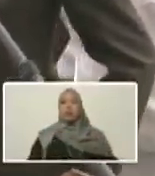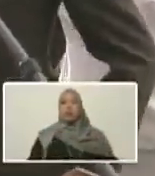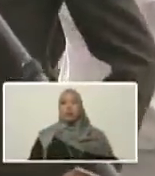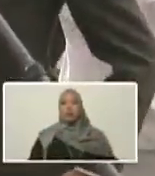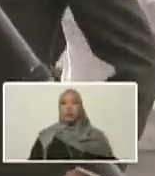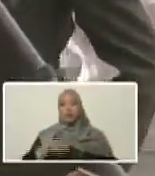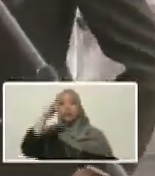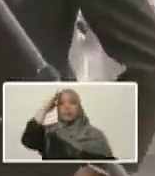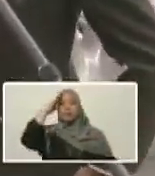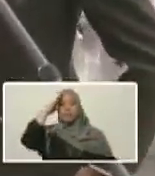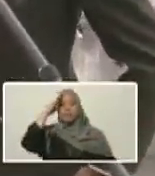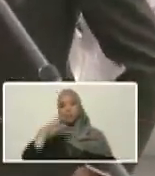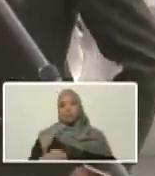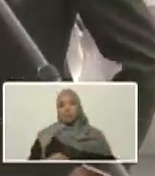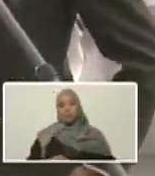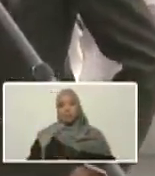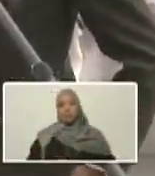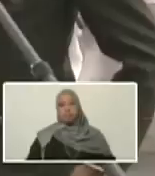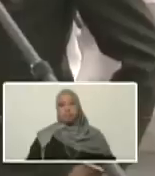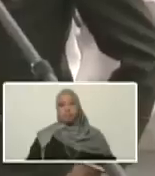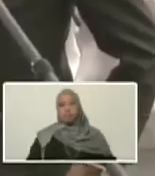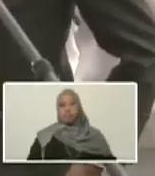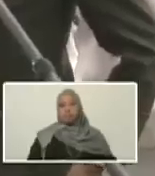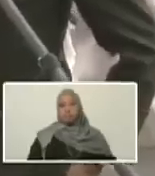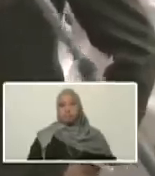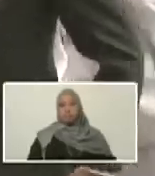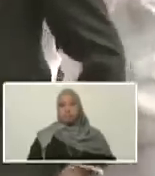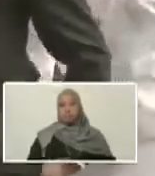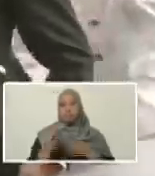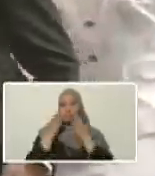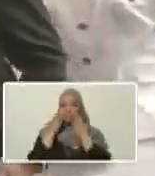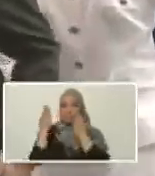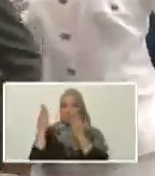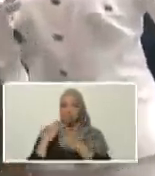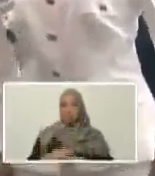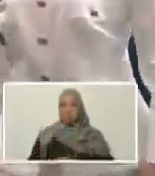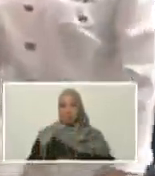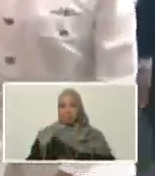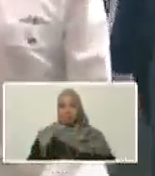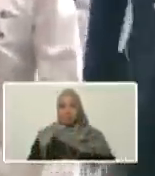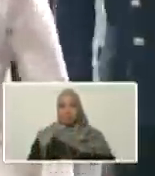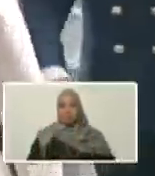Saludo. De frente. Mar.